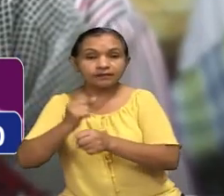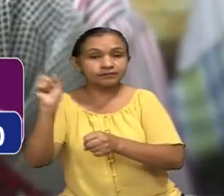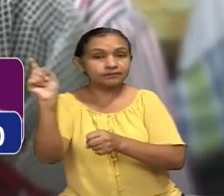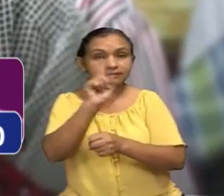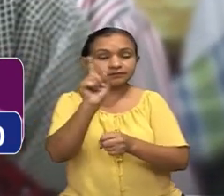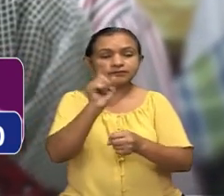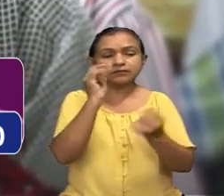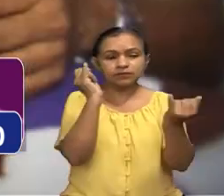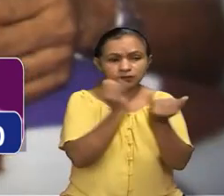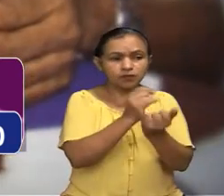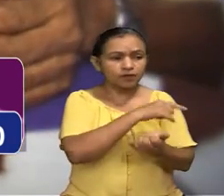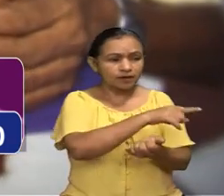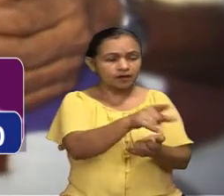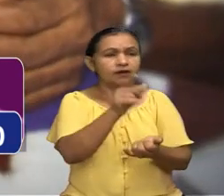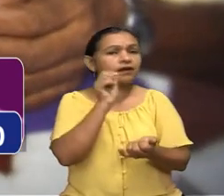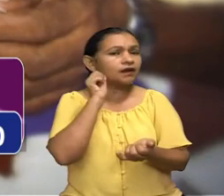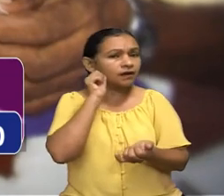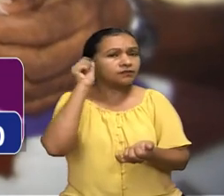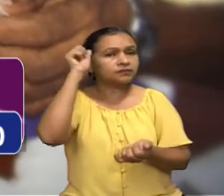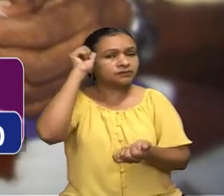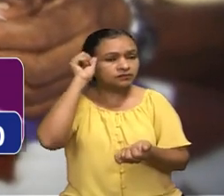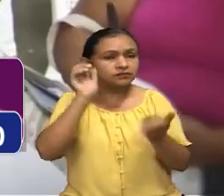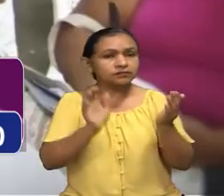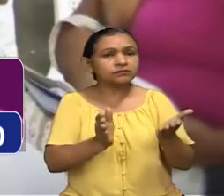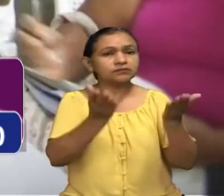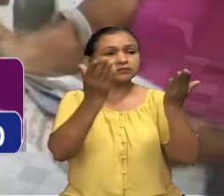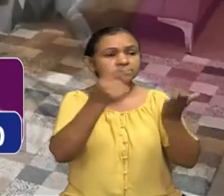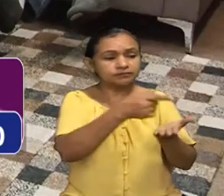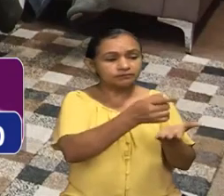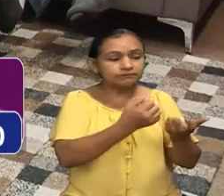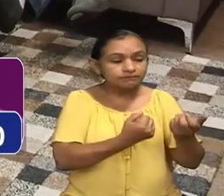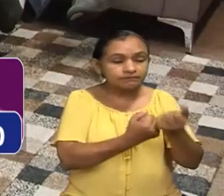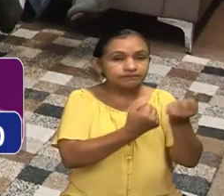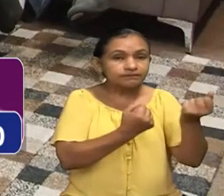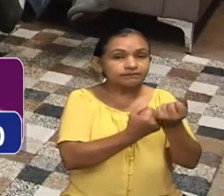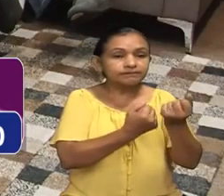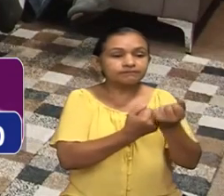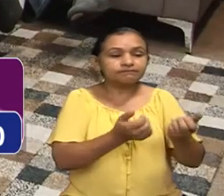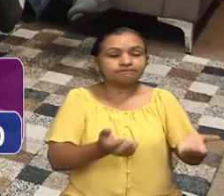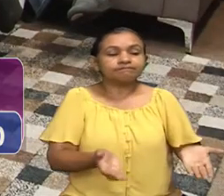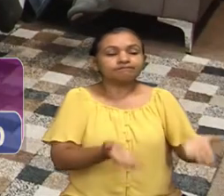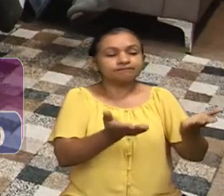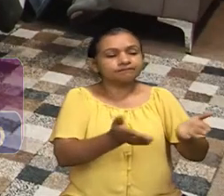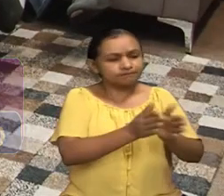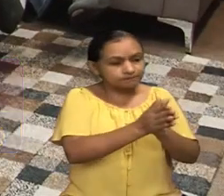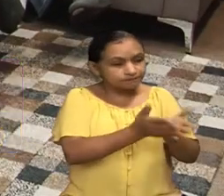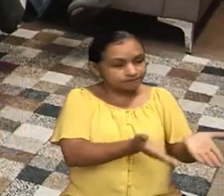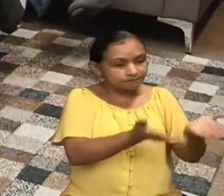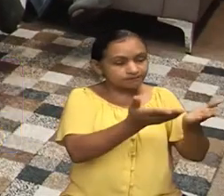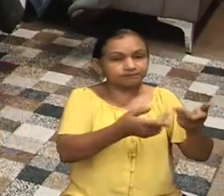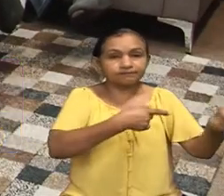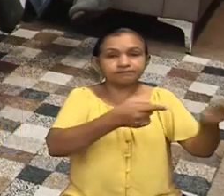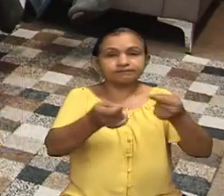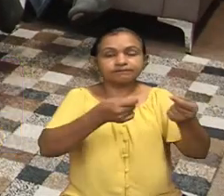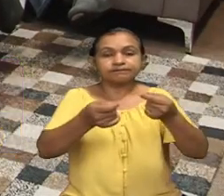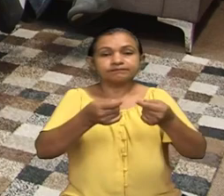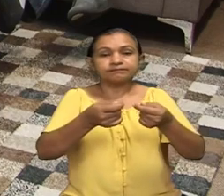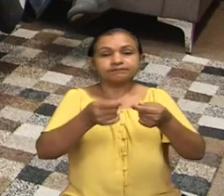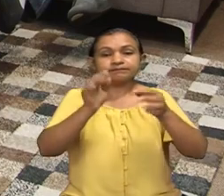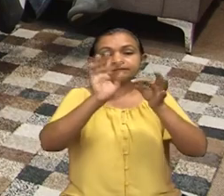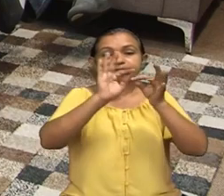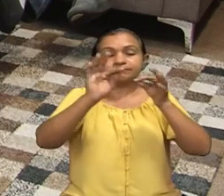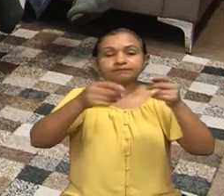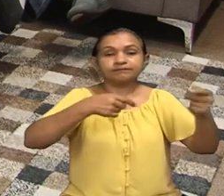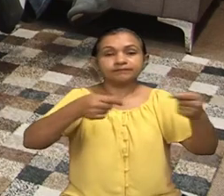también emprendimientos que se respaldan, se da asistencia técnica y se promueve. Muchos de los stand que están en las ferias